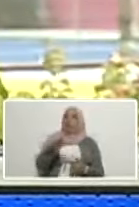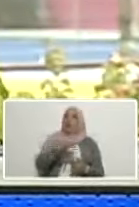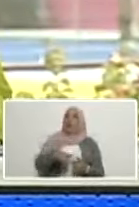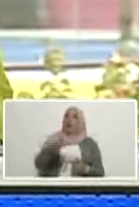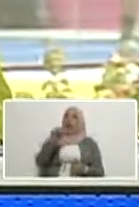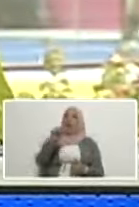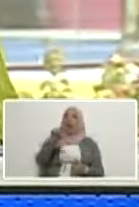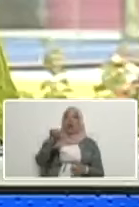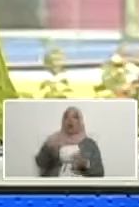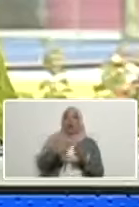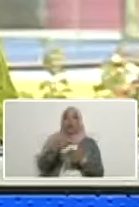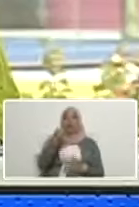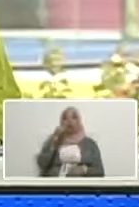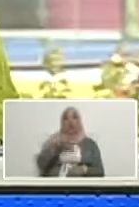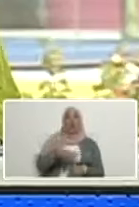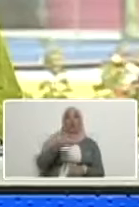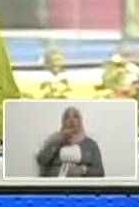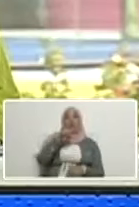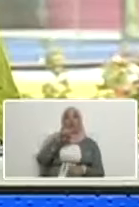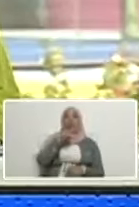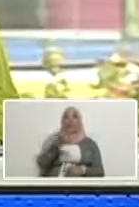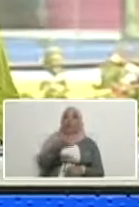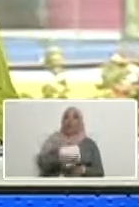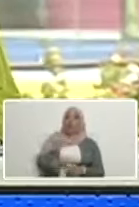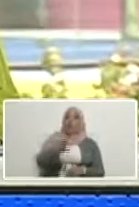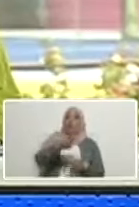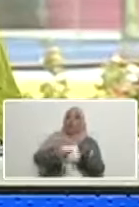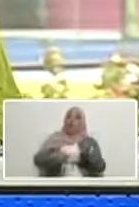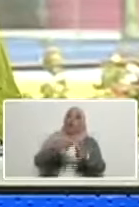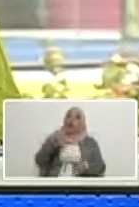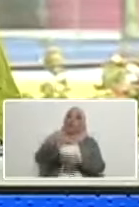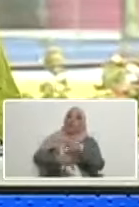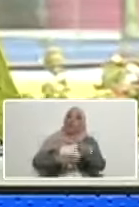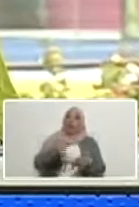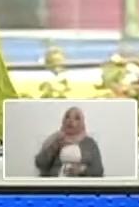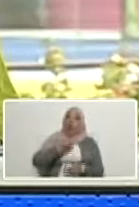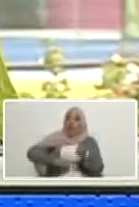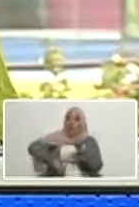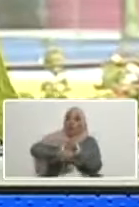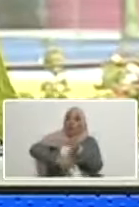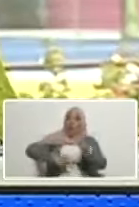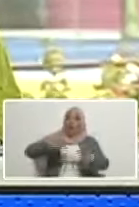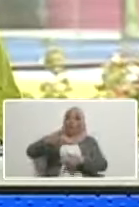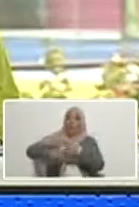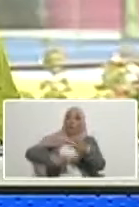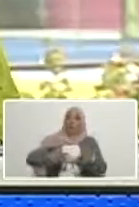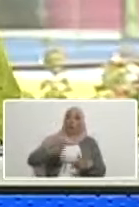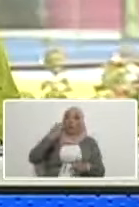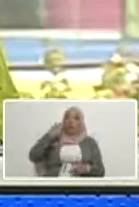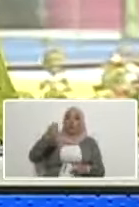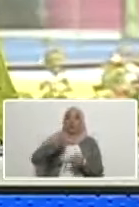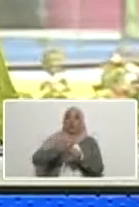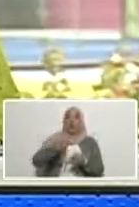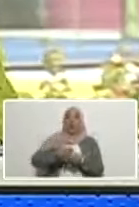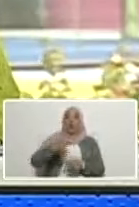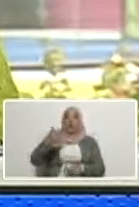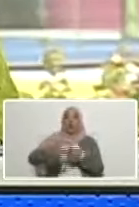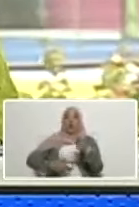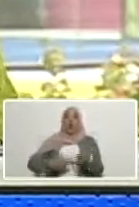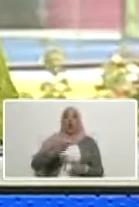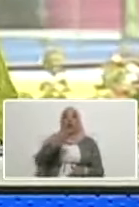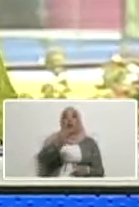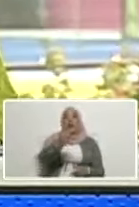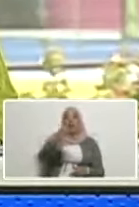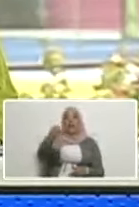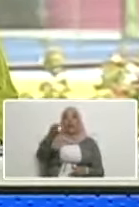Alonso Gamero, zonas de parques y canchas, en vialidad la troncal